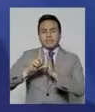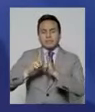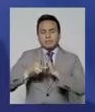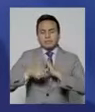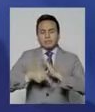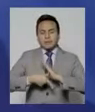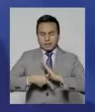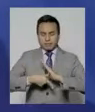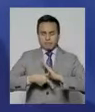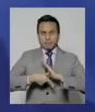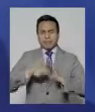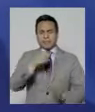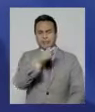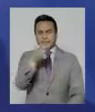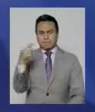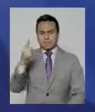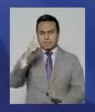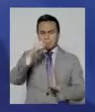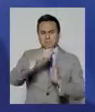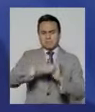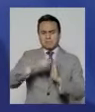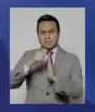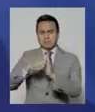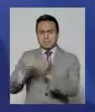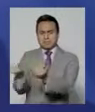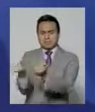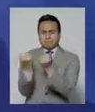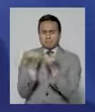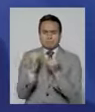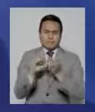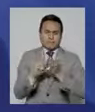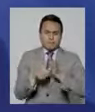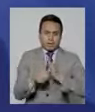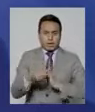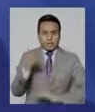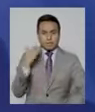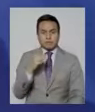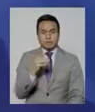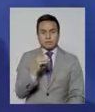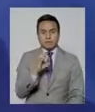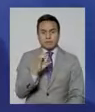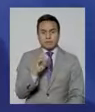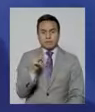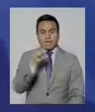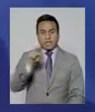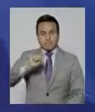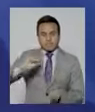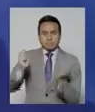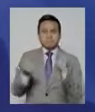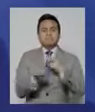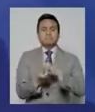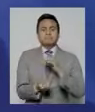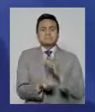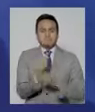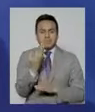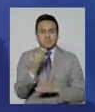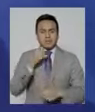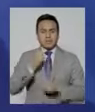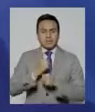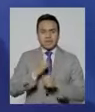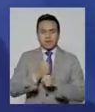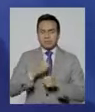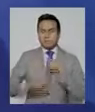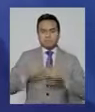mucho, semanas y a veces meses, en obtener los resultados. El DEIS se ha modernizado, se ha puesto a trabajar a